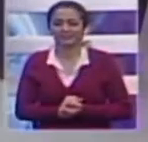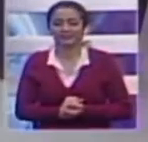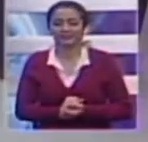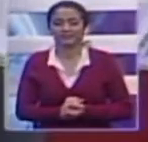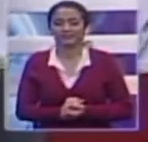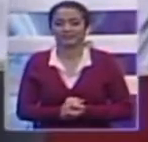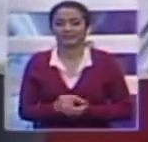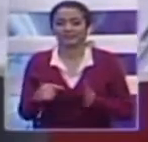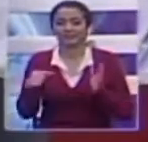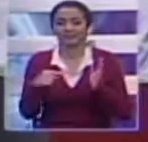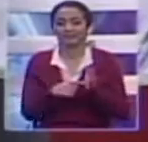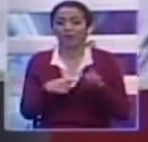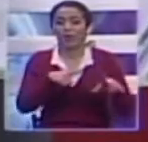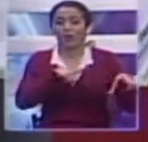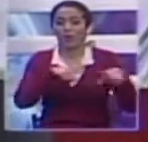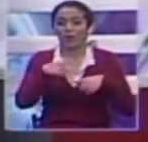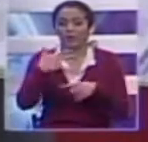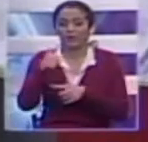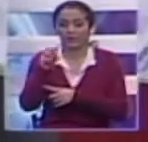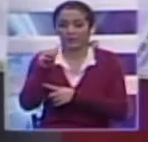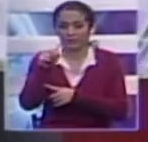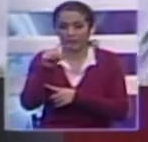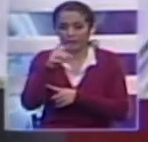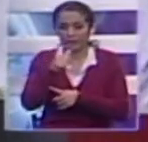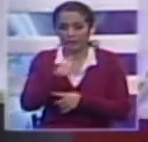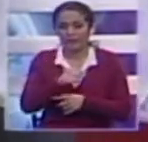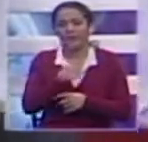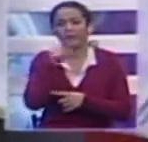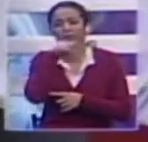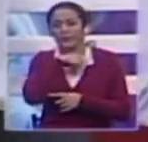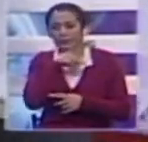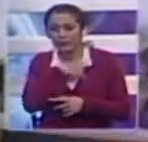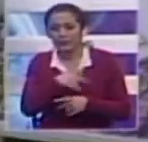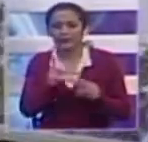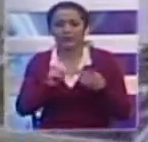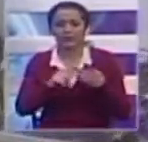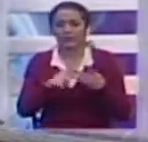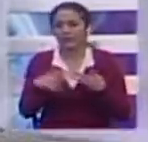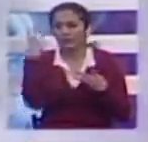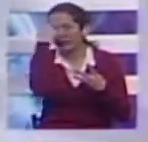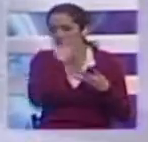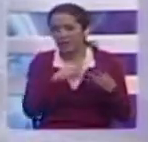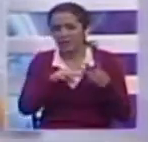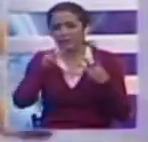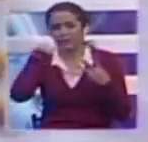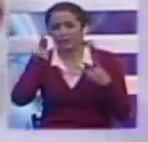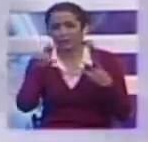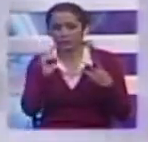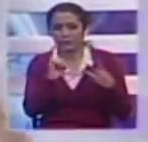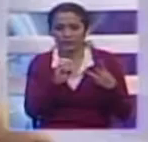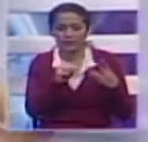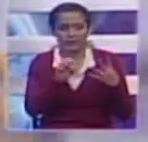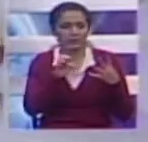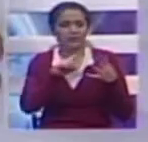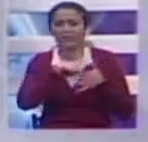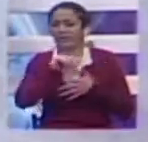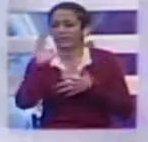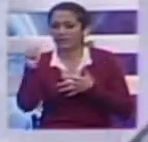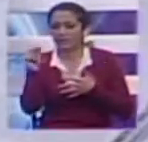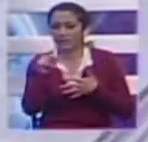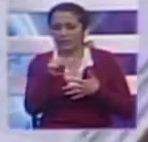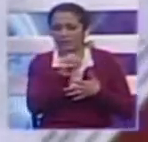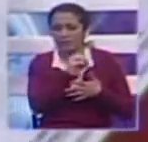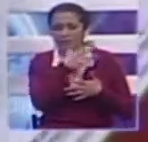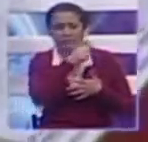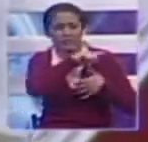aquí a Chamanga, Puerto Viejo, Esmeraldas, Canoa, y diariamente estamos también un